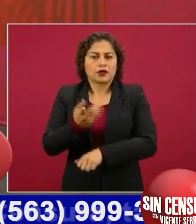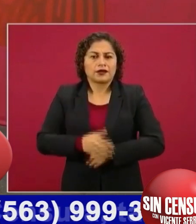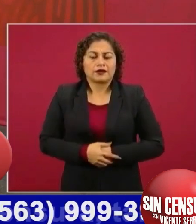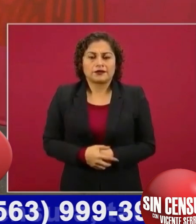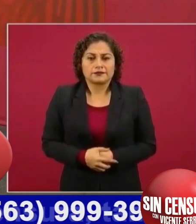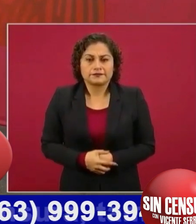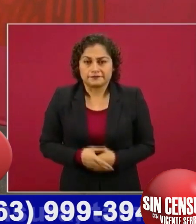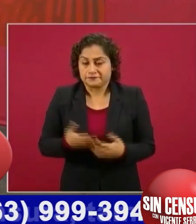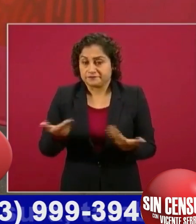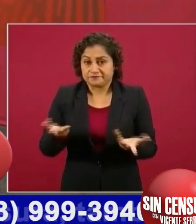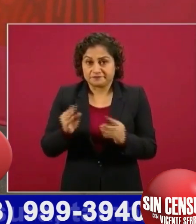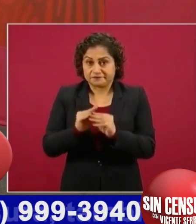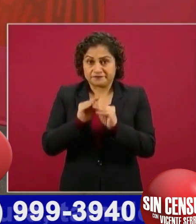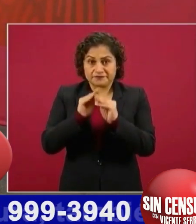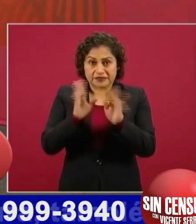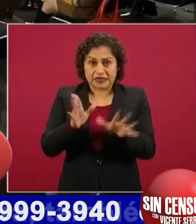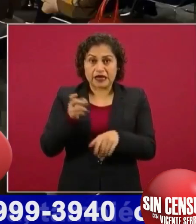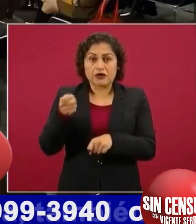muchísimo más